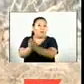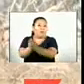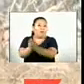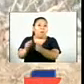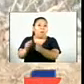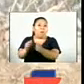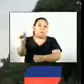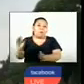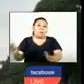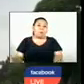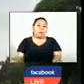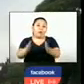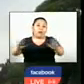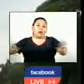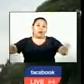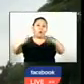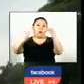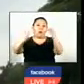árboles en esta zona